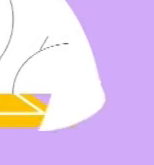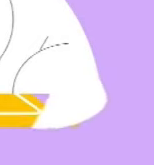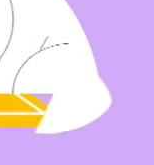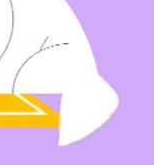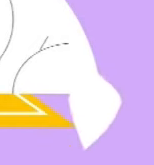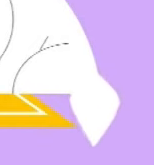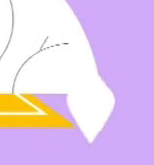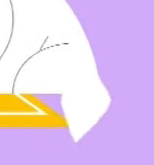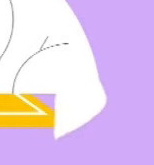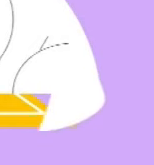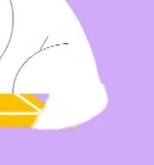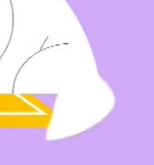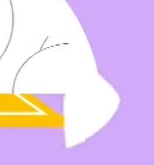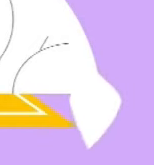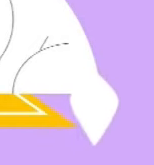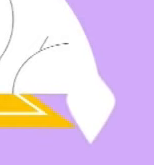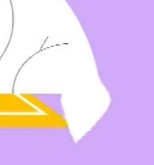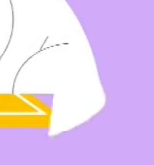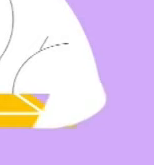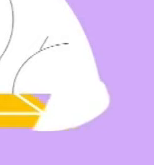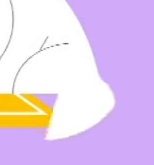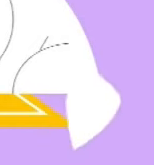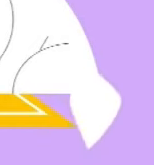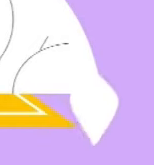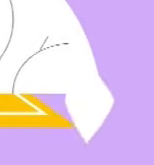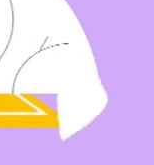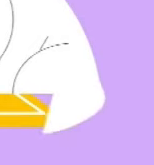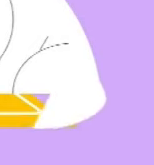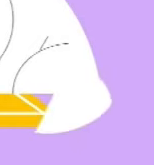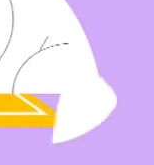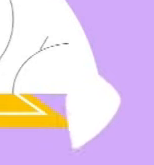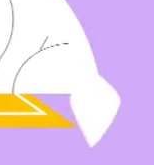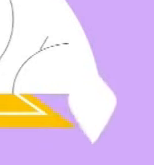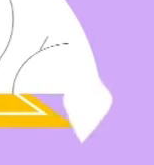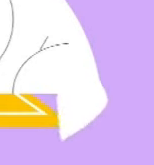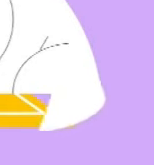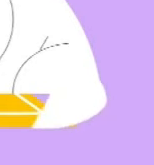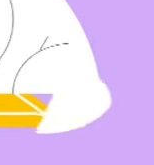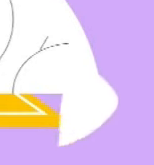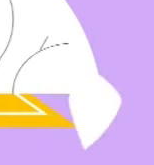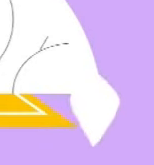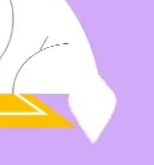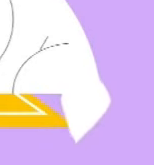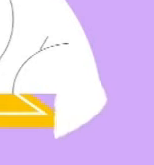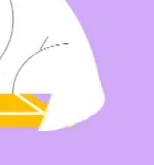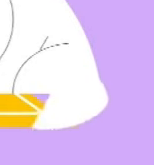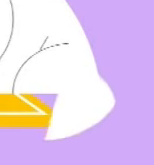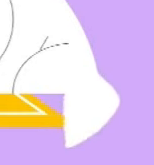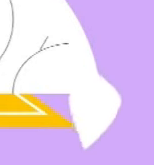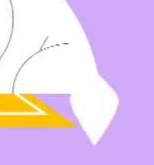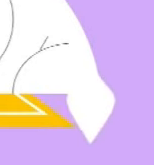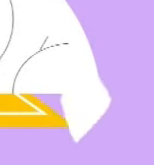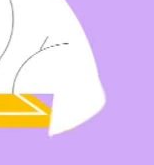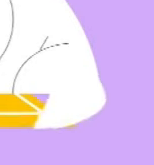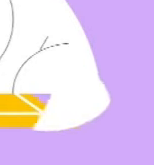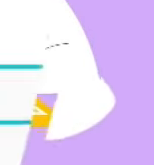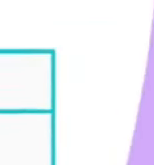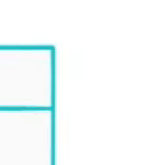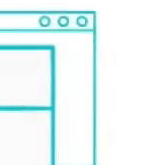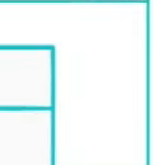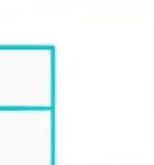partir de las 9 de la noche. Ningún programa clasificado solamente para adultos debe ser exhibido antes de las 9 de la